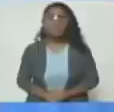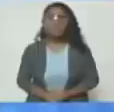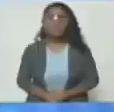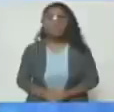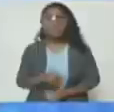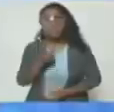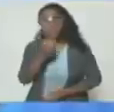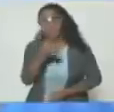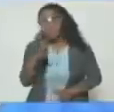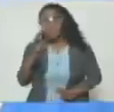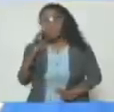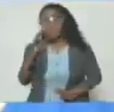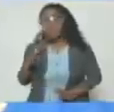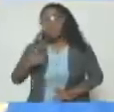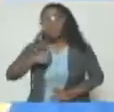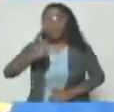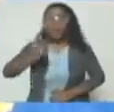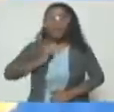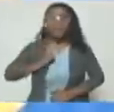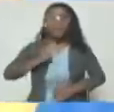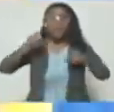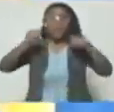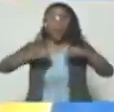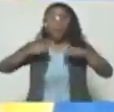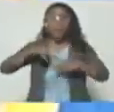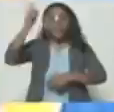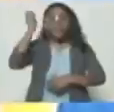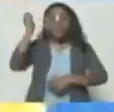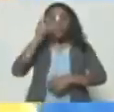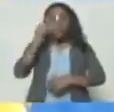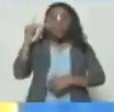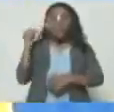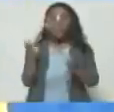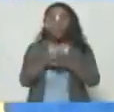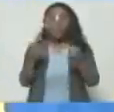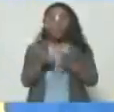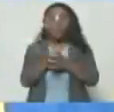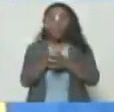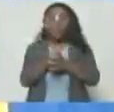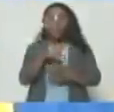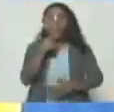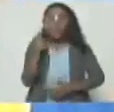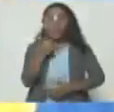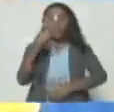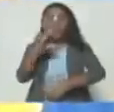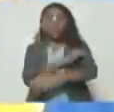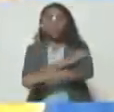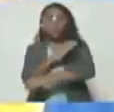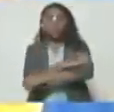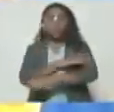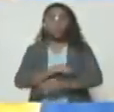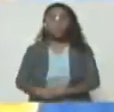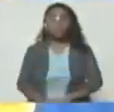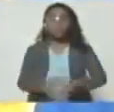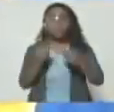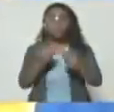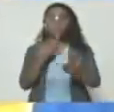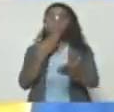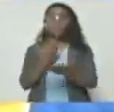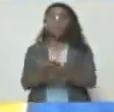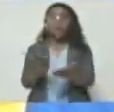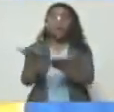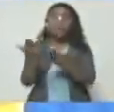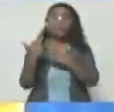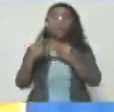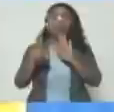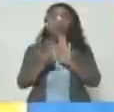Bueno, aprovecho que están acá diputados del Gran Polo Patriótico y de la oposición para pedir su apoyo a